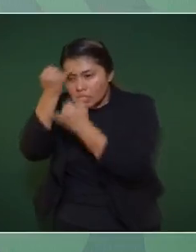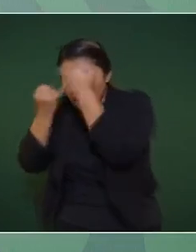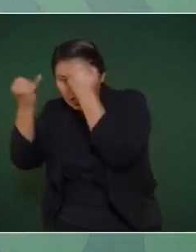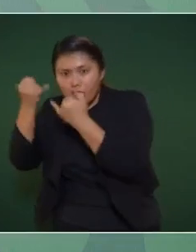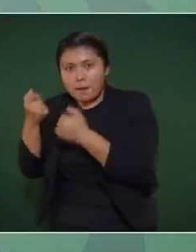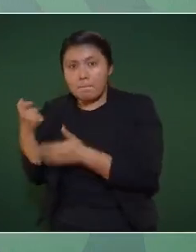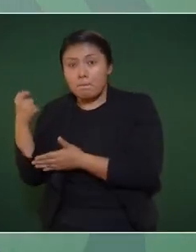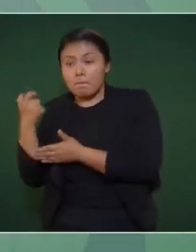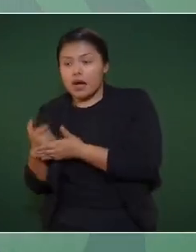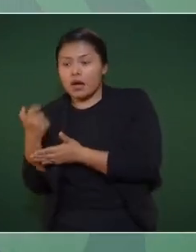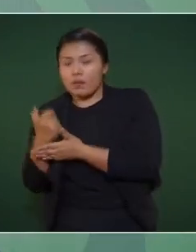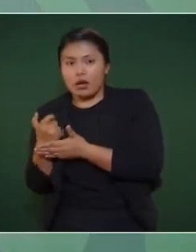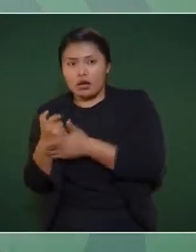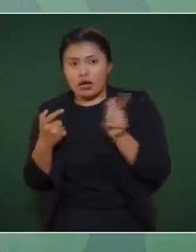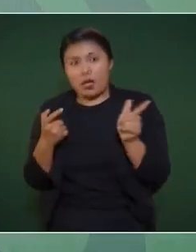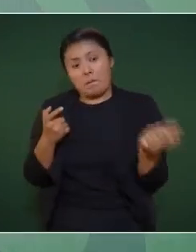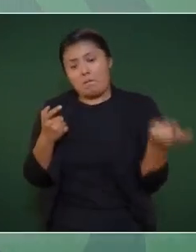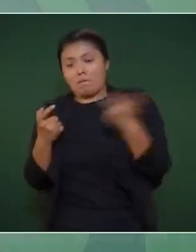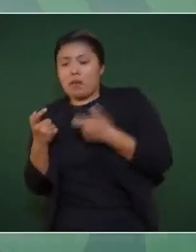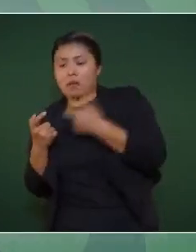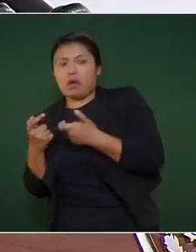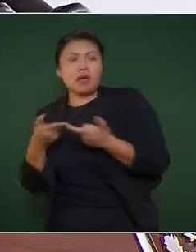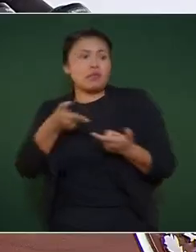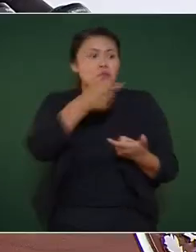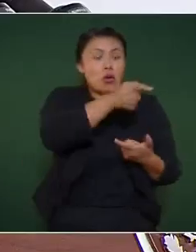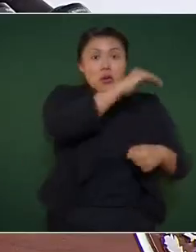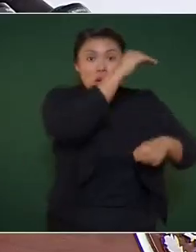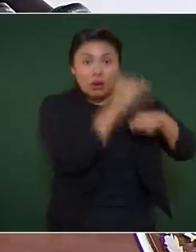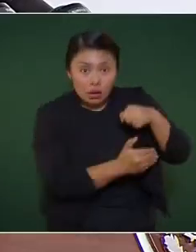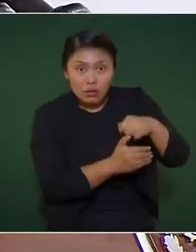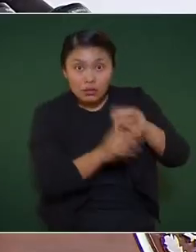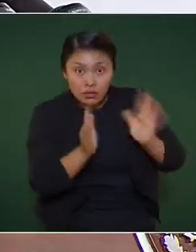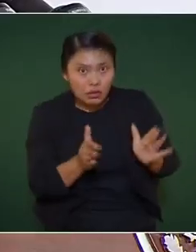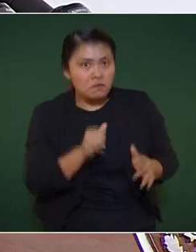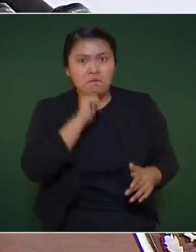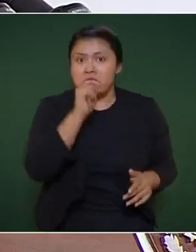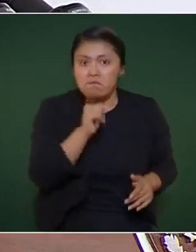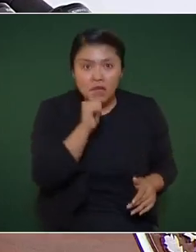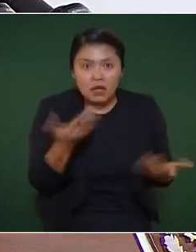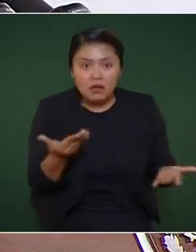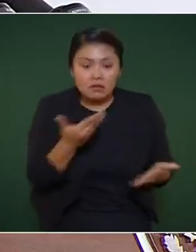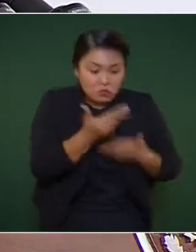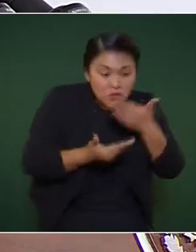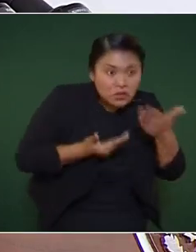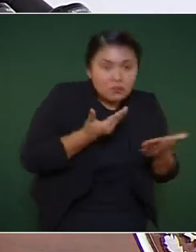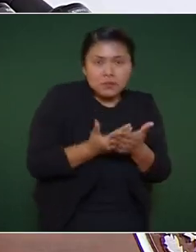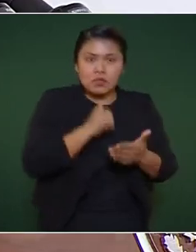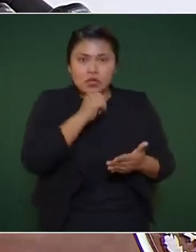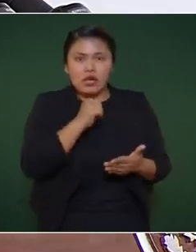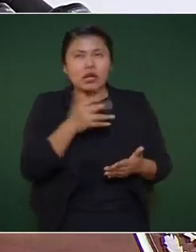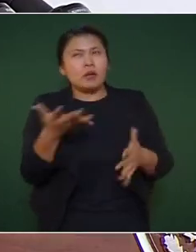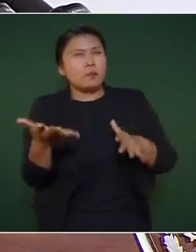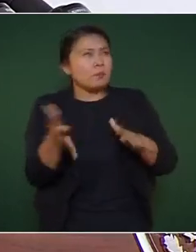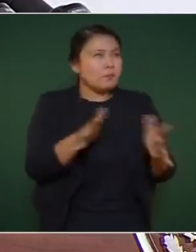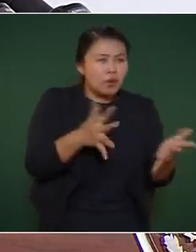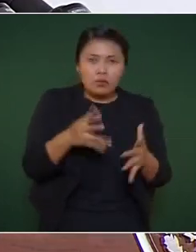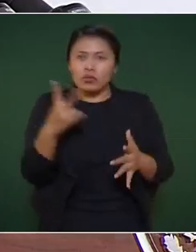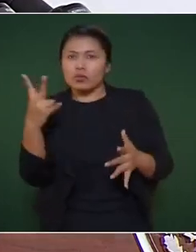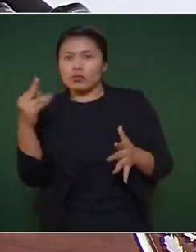no terminando los servicios para los que se tenían derechos. A partir del